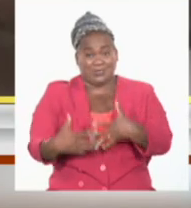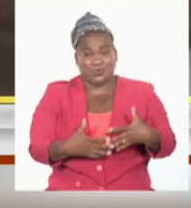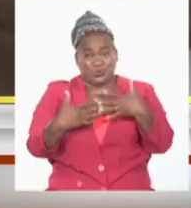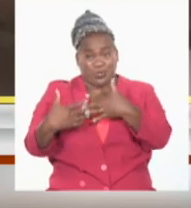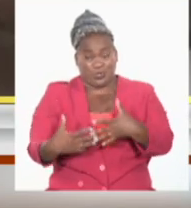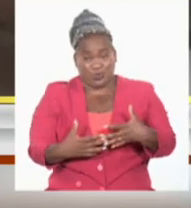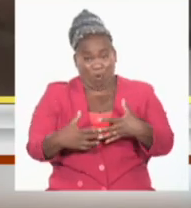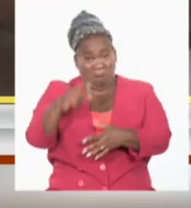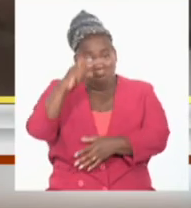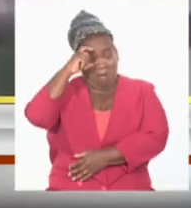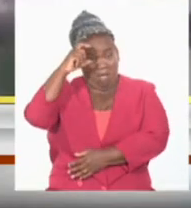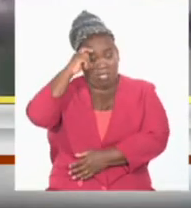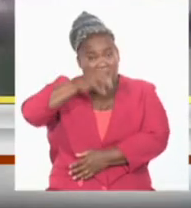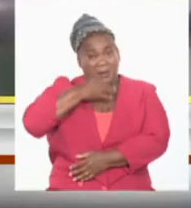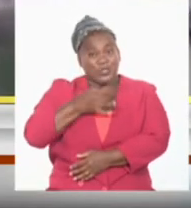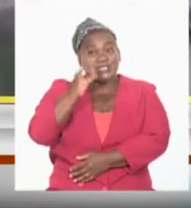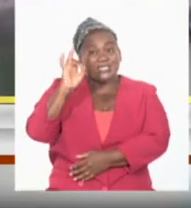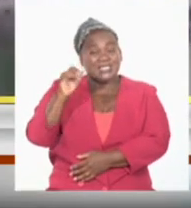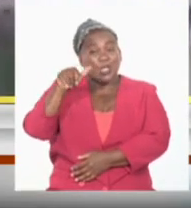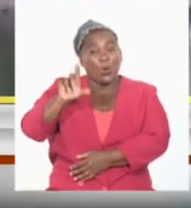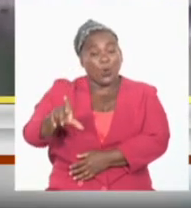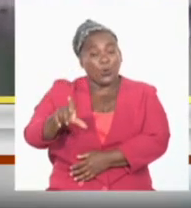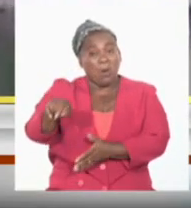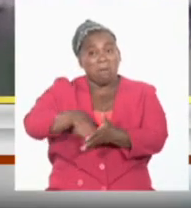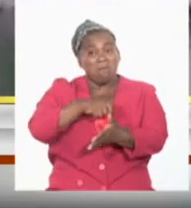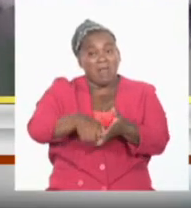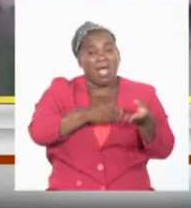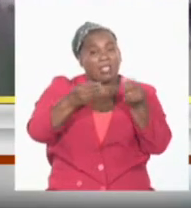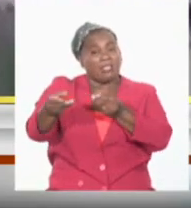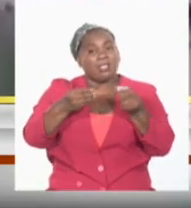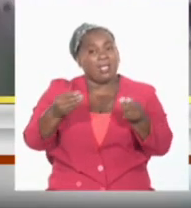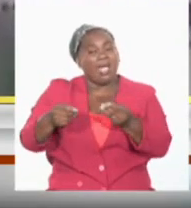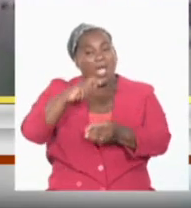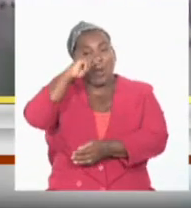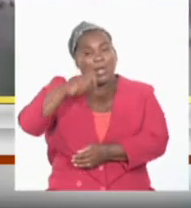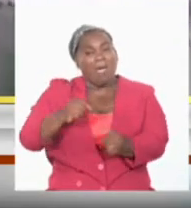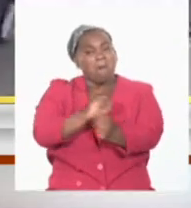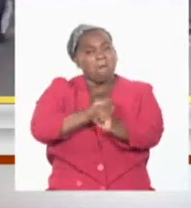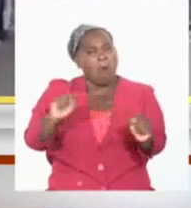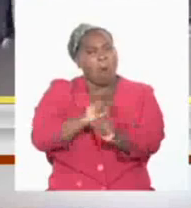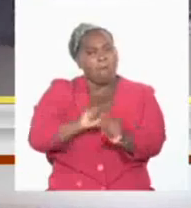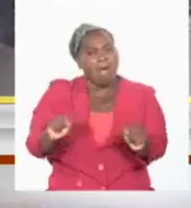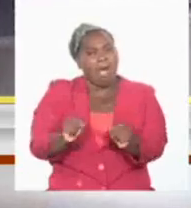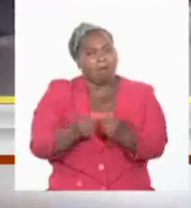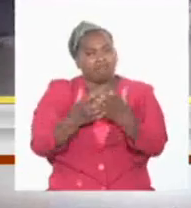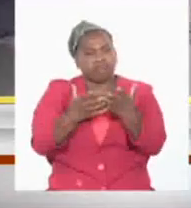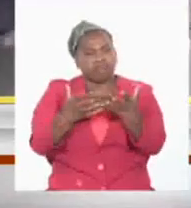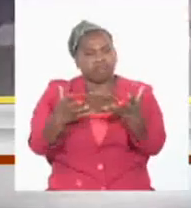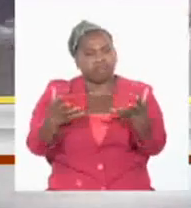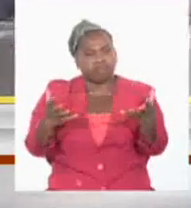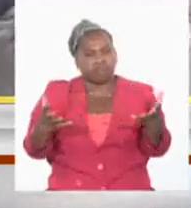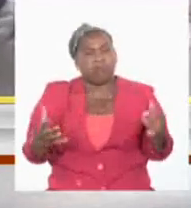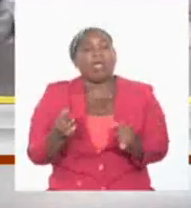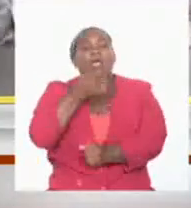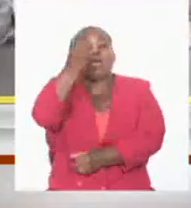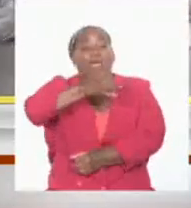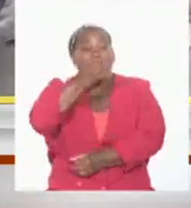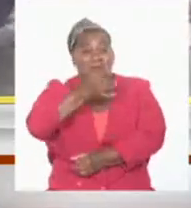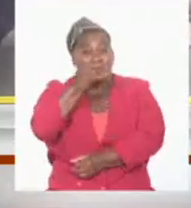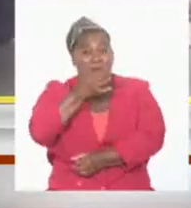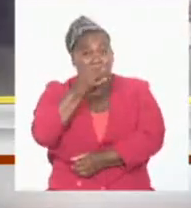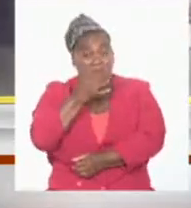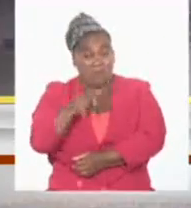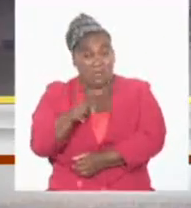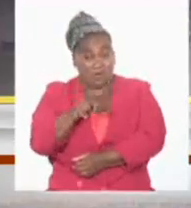anunció el pasado 7 de julio los planes de empezar a suministrar a Ucrania bombas de racimo. Según comentó la portavoz del Ministerio de Asuntos Exteriores